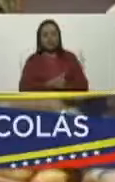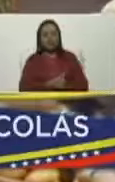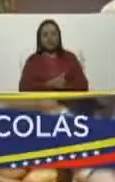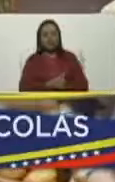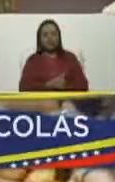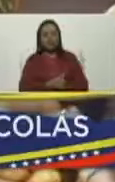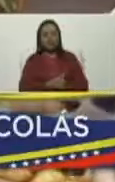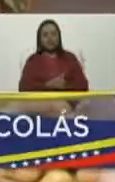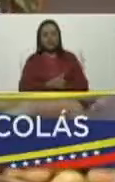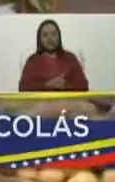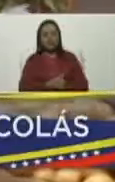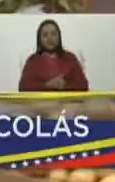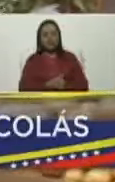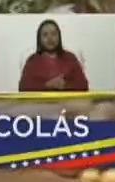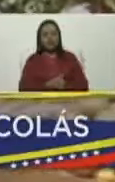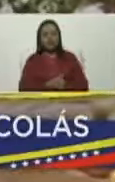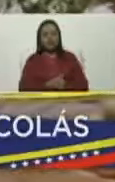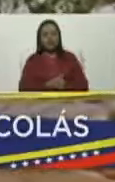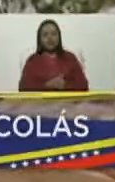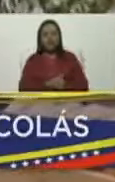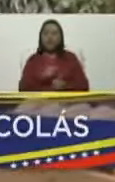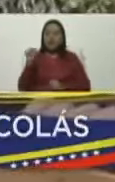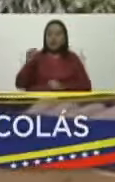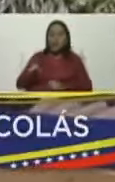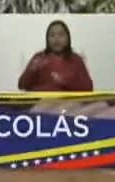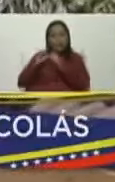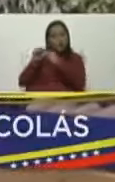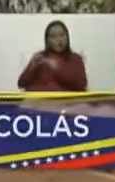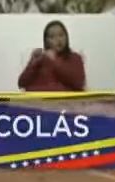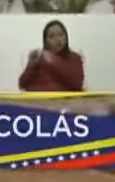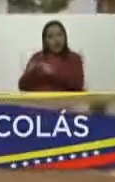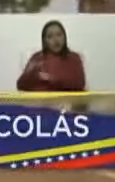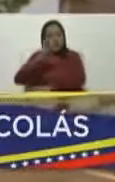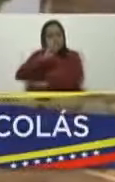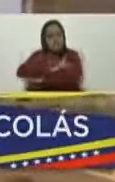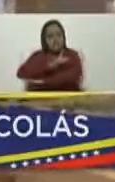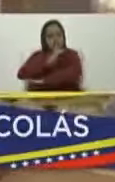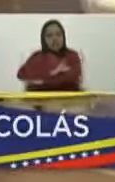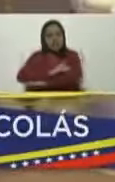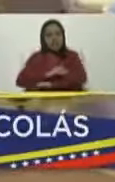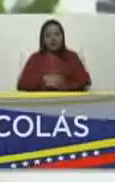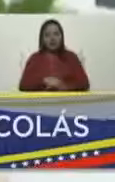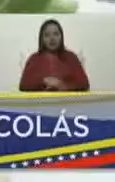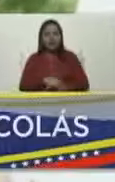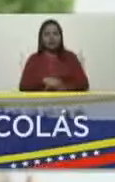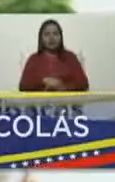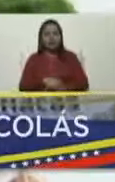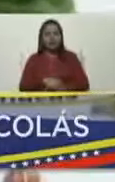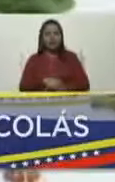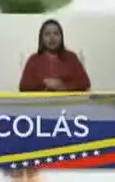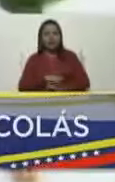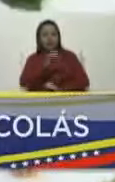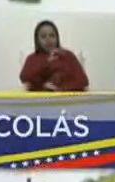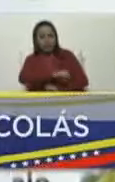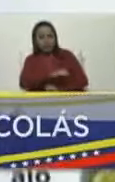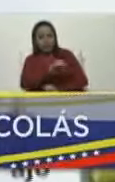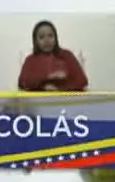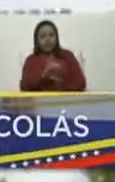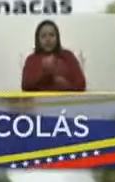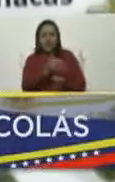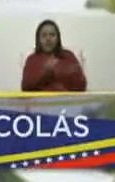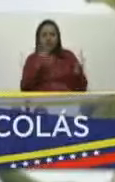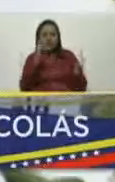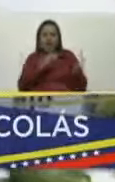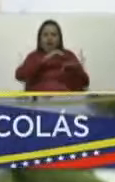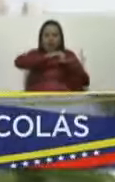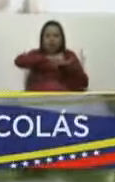¿verdad? Bueno, constancia, imagínate tú. Constancia y disciplina. Así es. Tremendos aguacates.